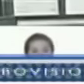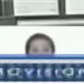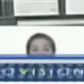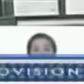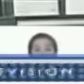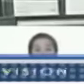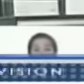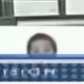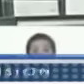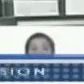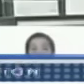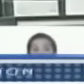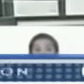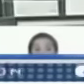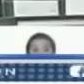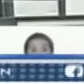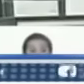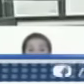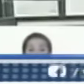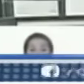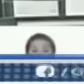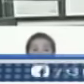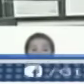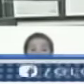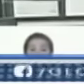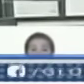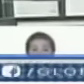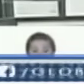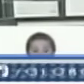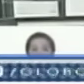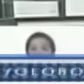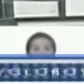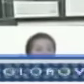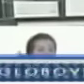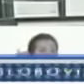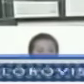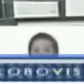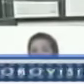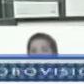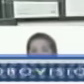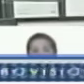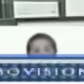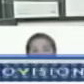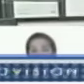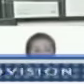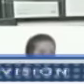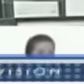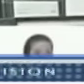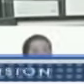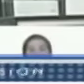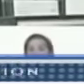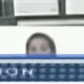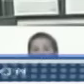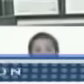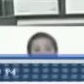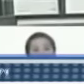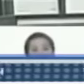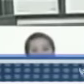0800-558-8427. Nos vamos a permanecer en alerta, monitoreando. Hacemos un llamado a